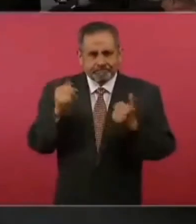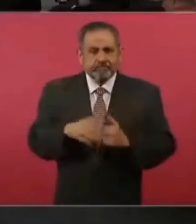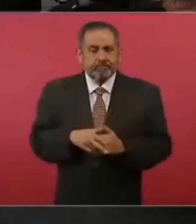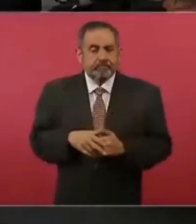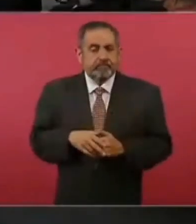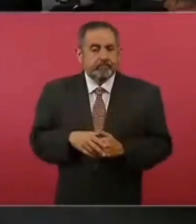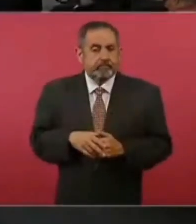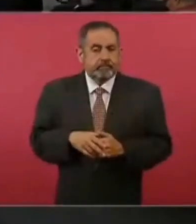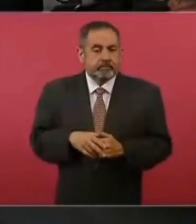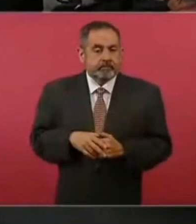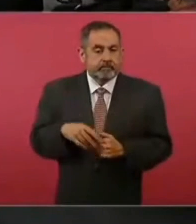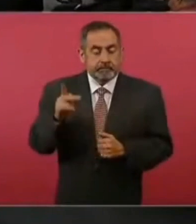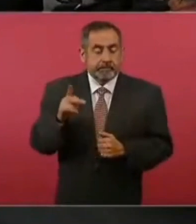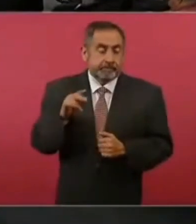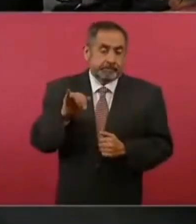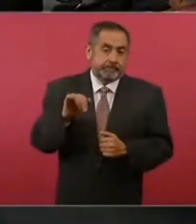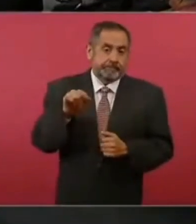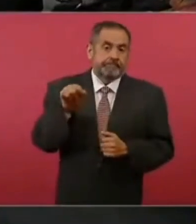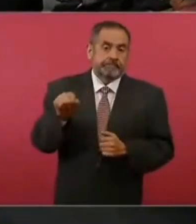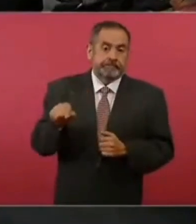Pero sí,